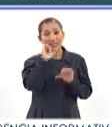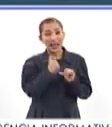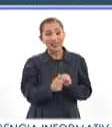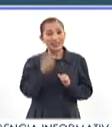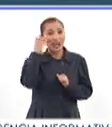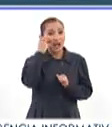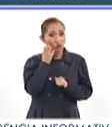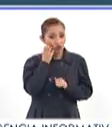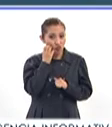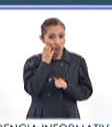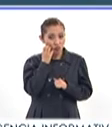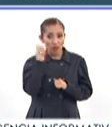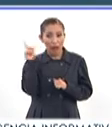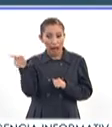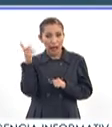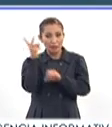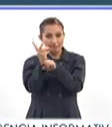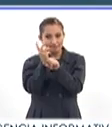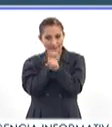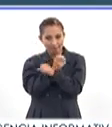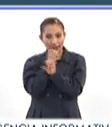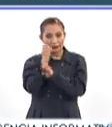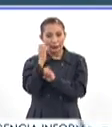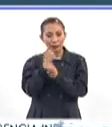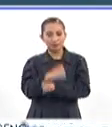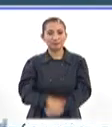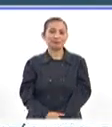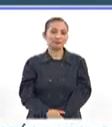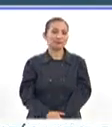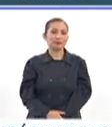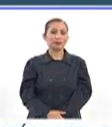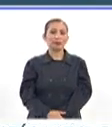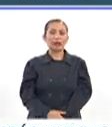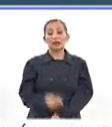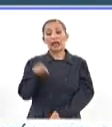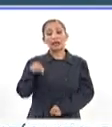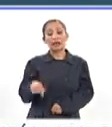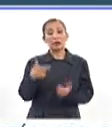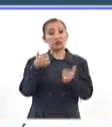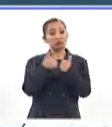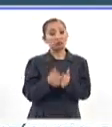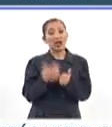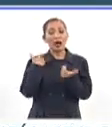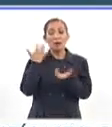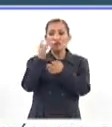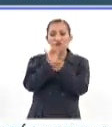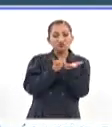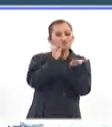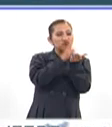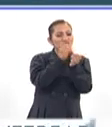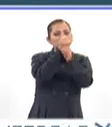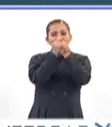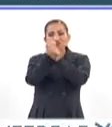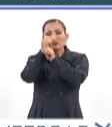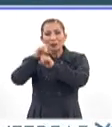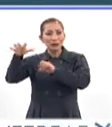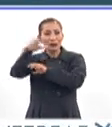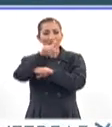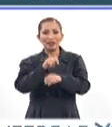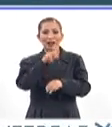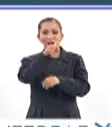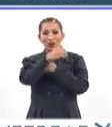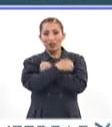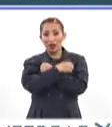las Artes de Nuevo León, que es el estado invitado. Y pues aquí vamos a estar haciendo una amplia cobertura por parte de